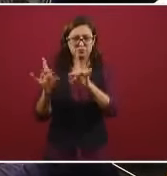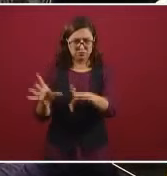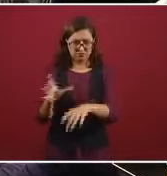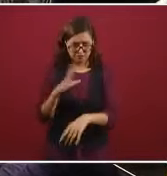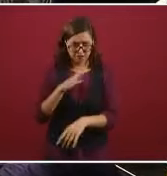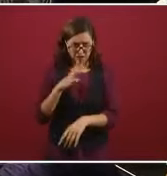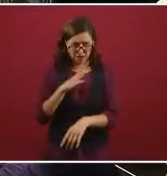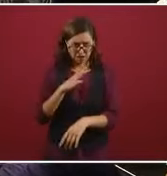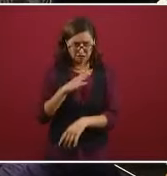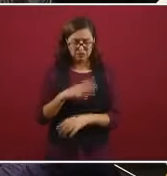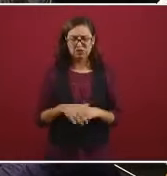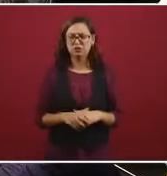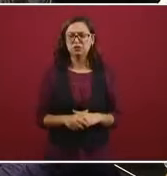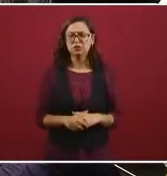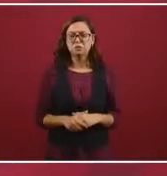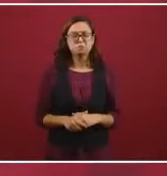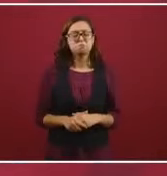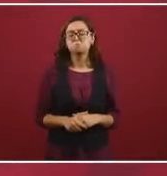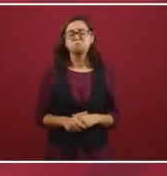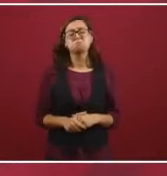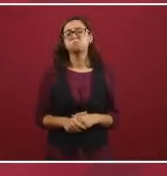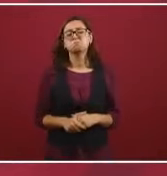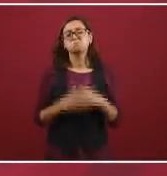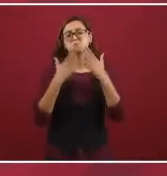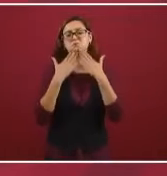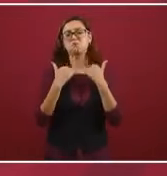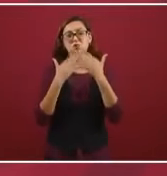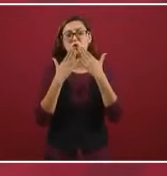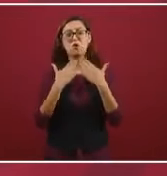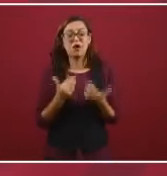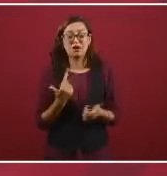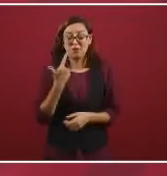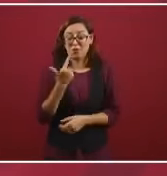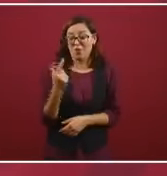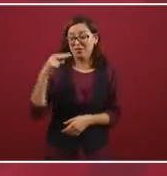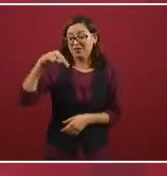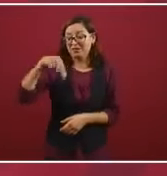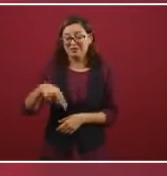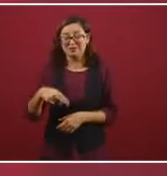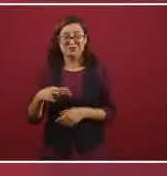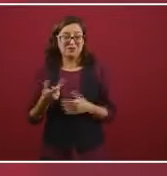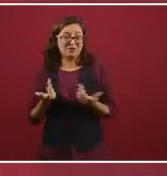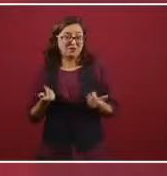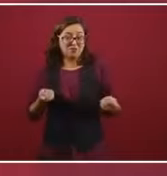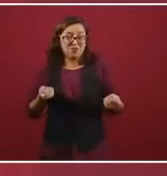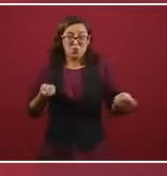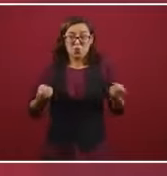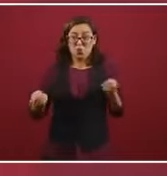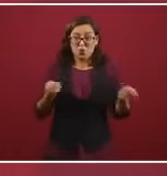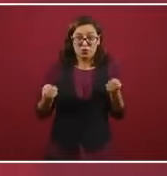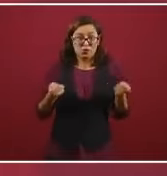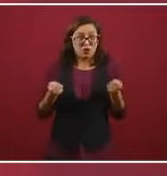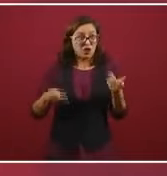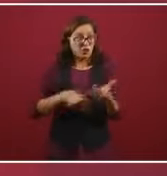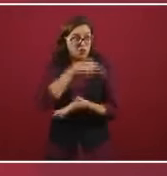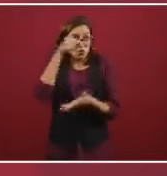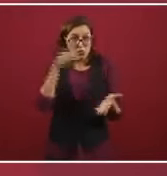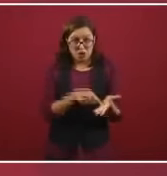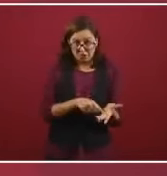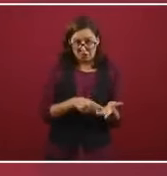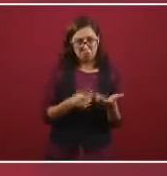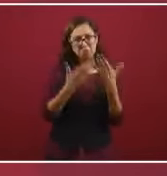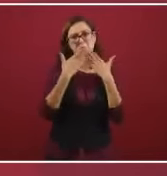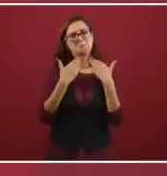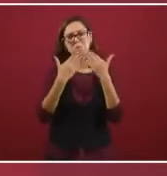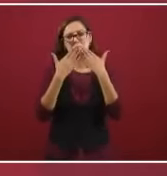Gracias. No, no tienen que ver con eso porque la Guardia Nacional no es la que maneja la instalación. Y